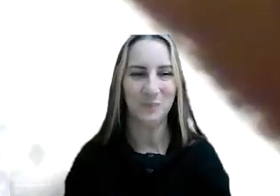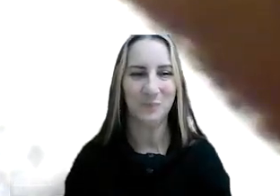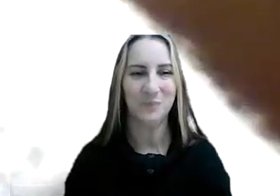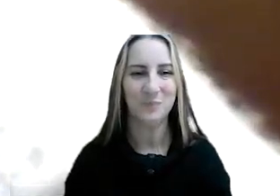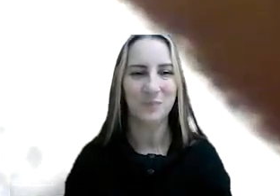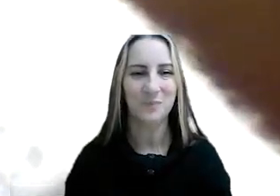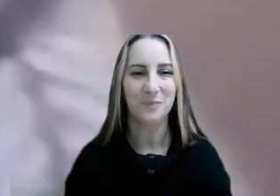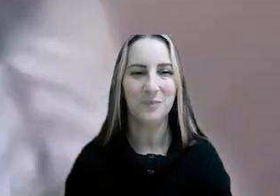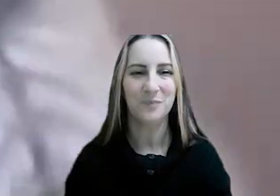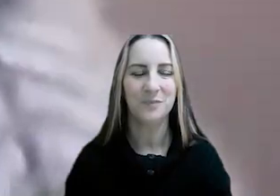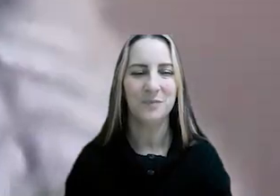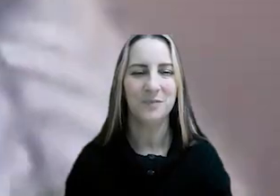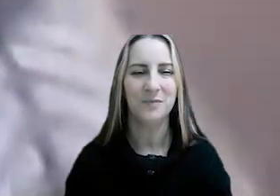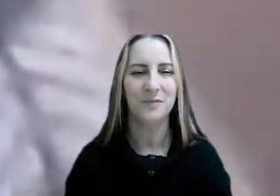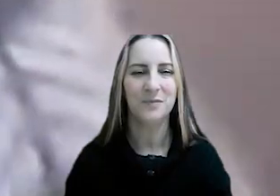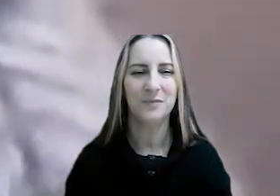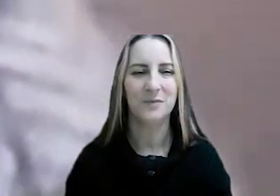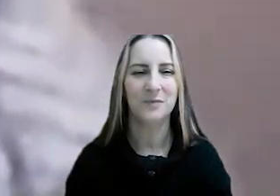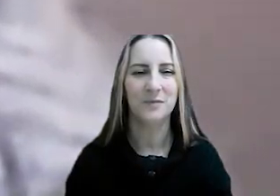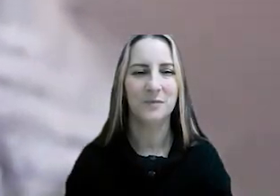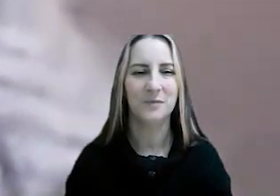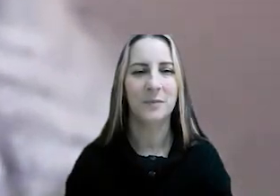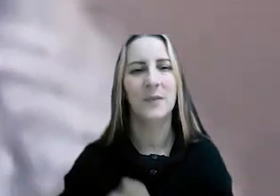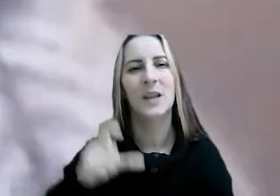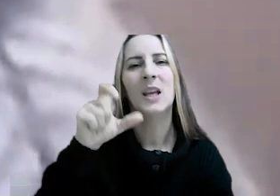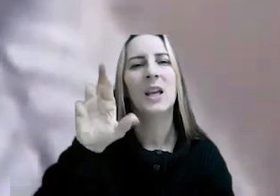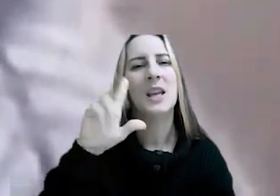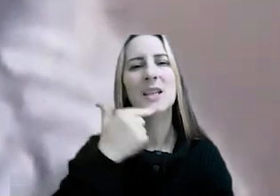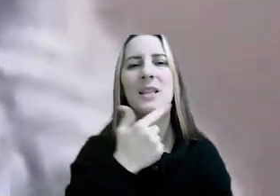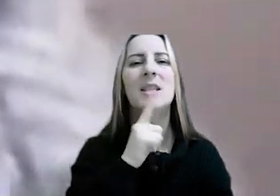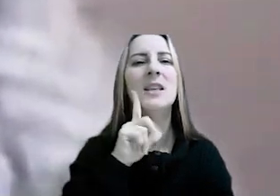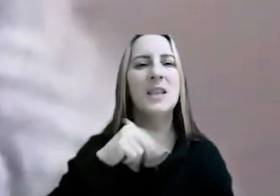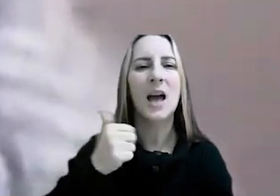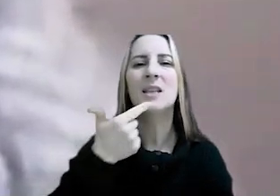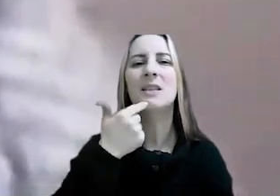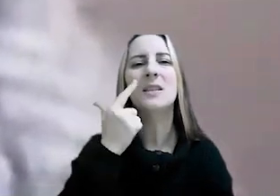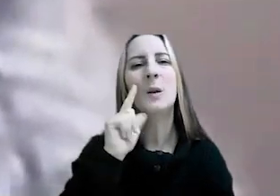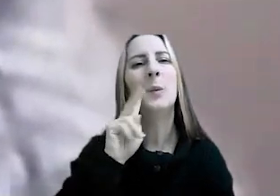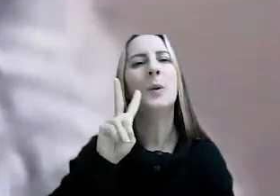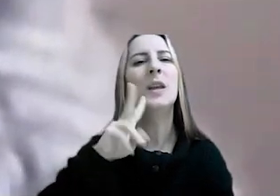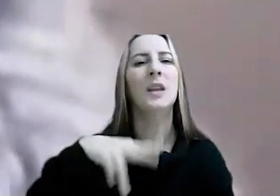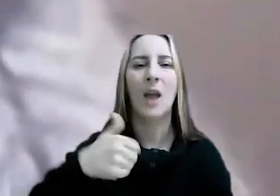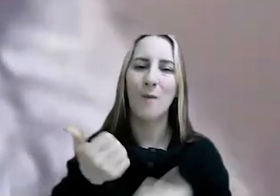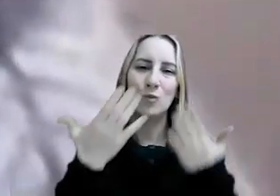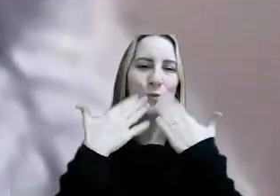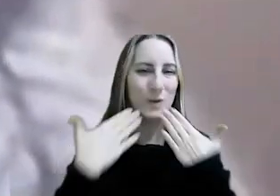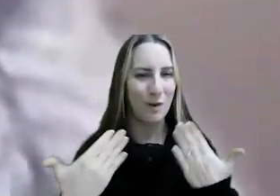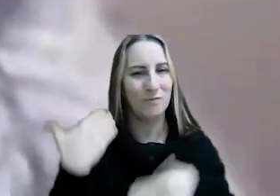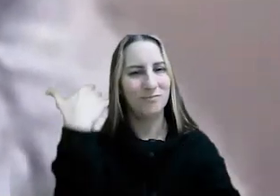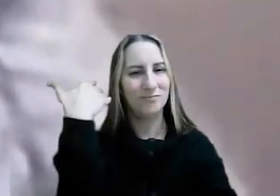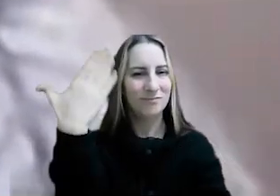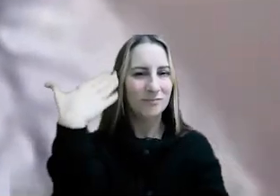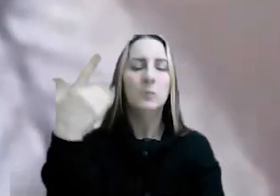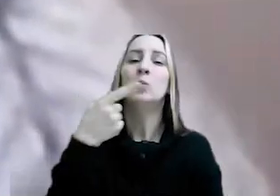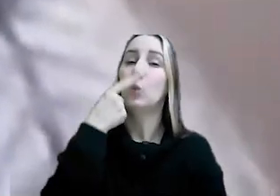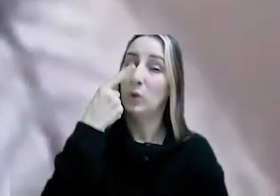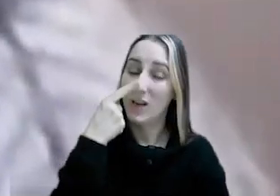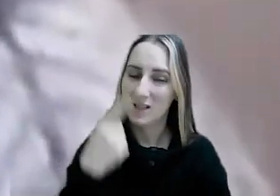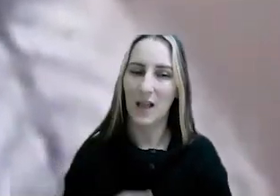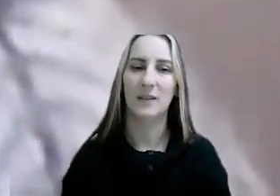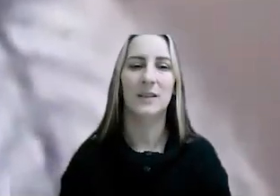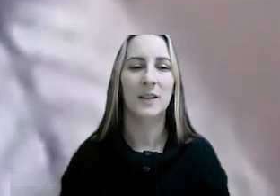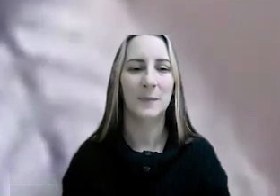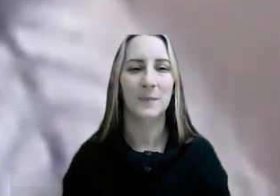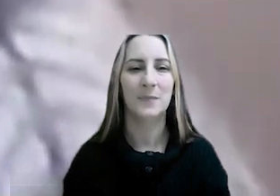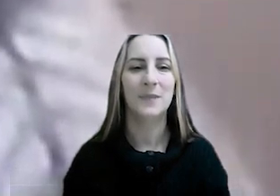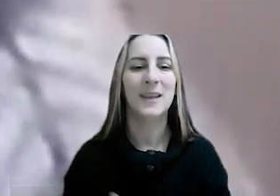Bueno, bárbaro. Entonces, Cristina y Silvina, muchísimas gracias. Gracias a Súper todos. clara la exposición y muy interesante. Y bueno,